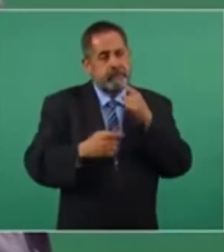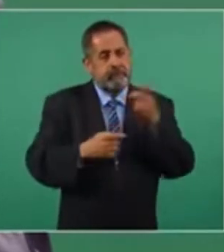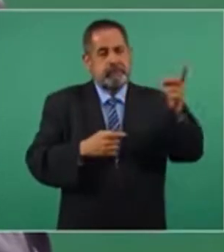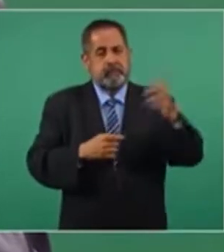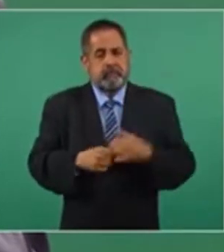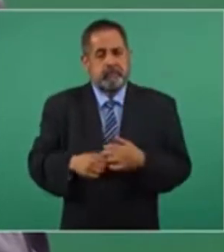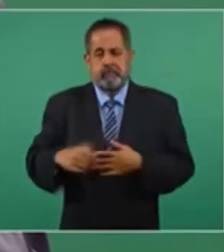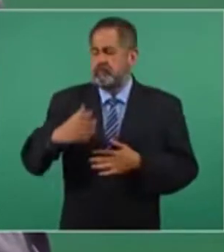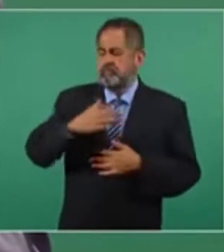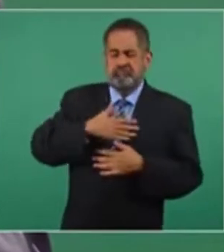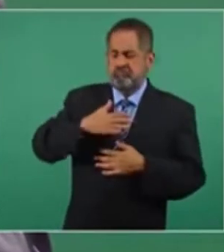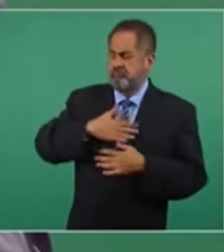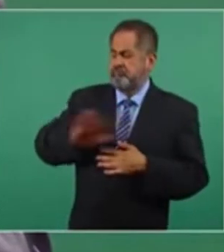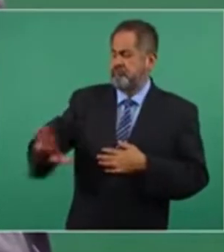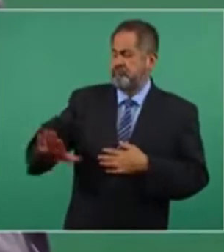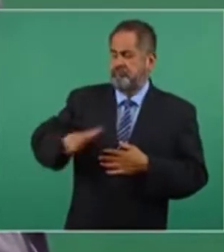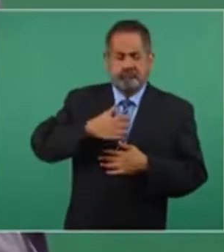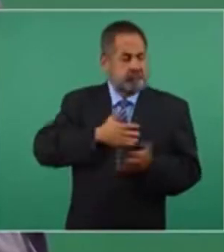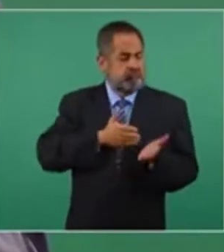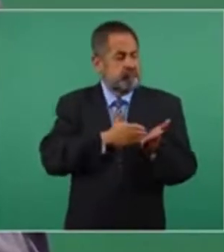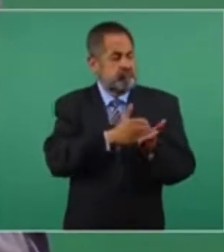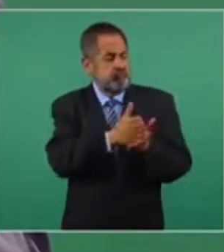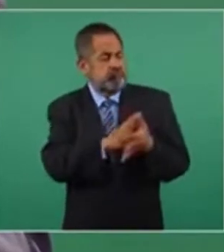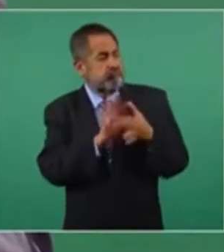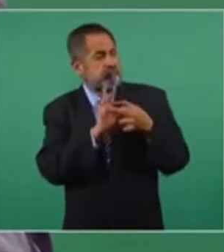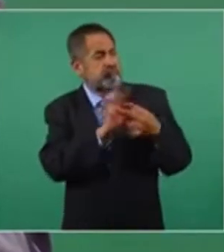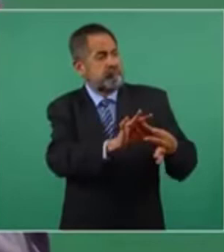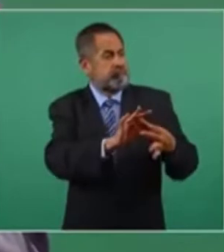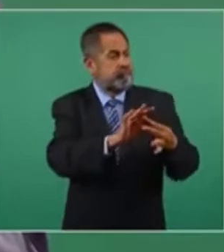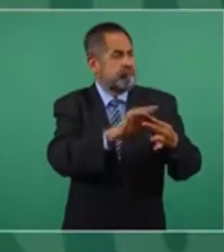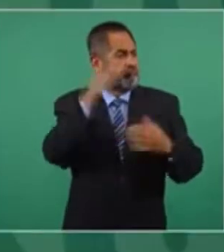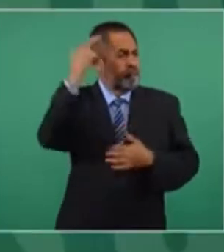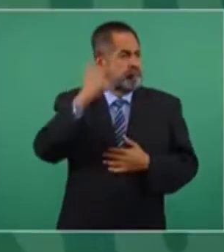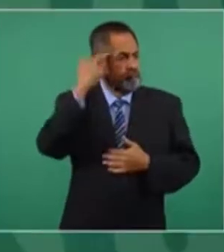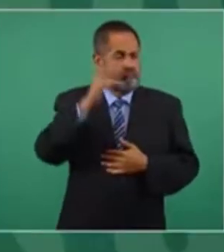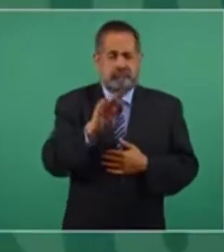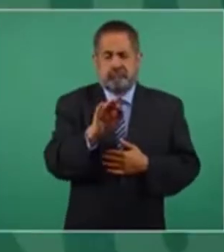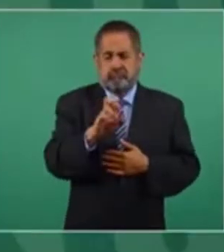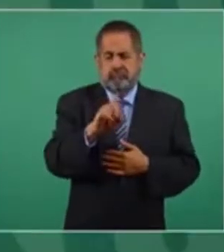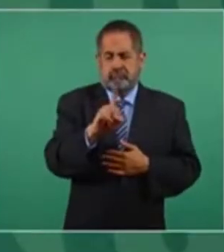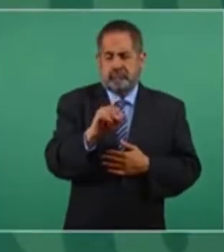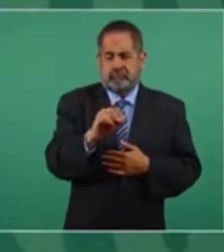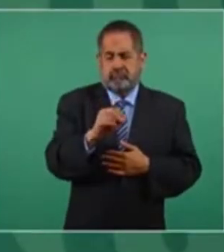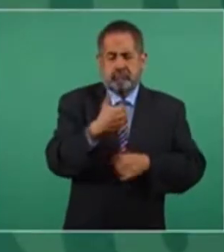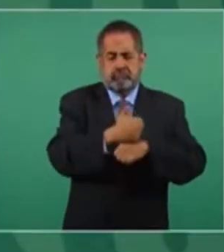aquí somos fieles a Fernando VI,